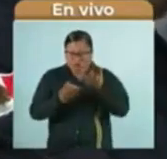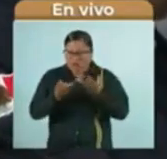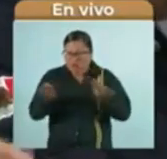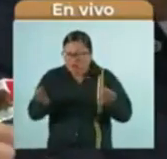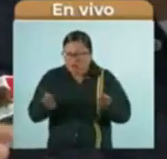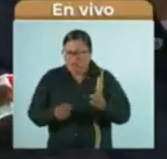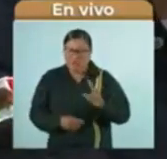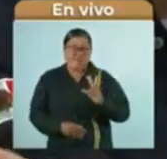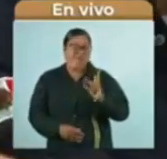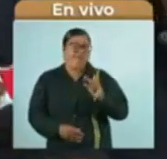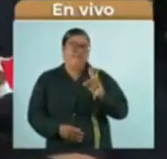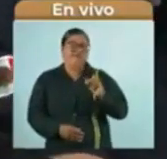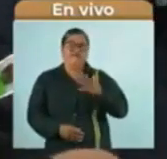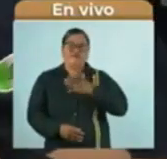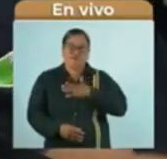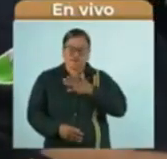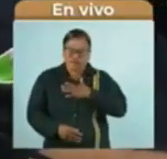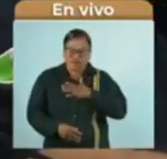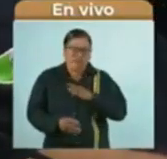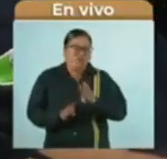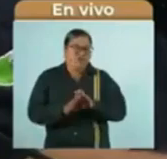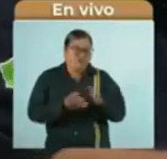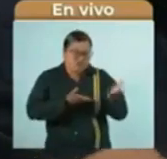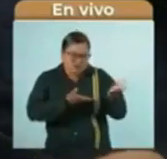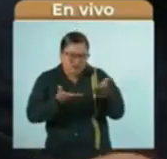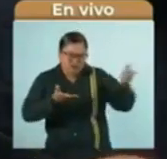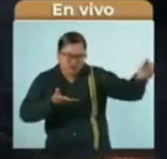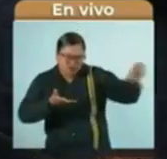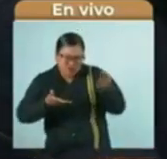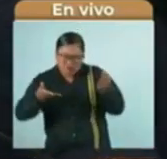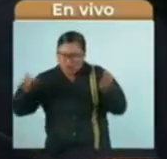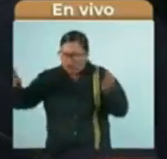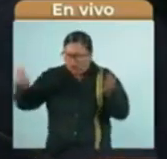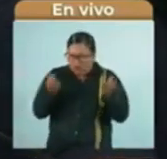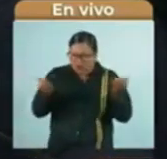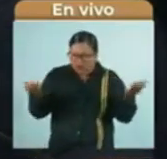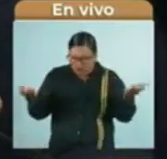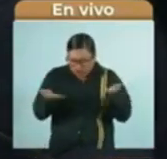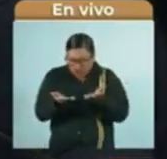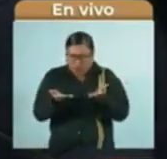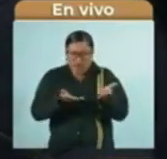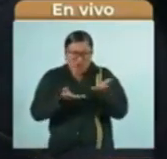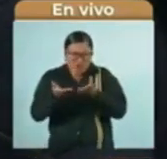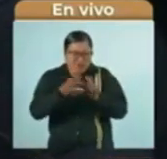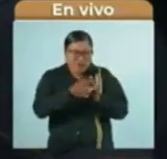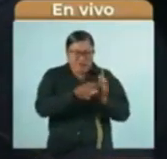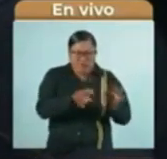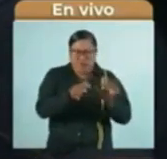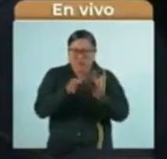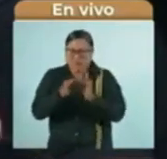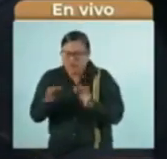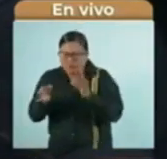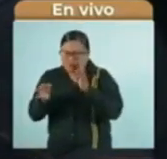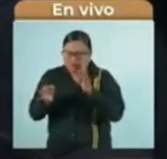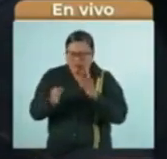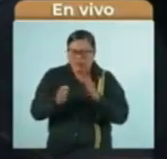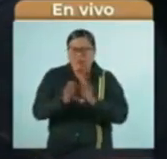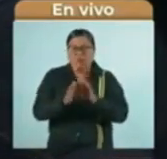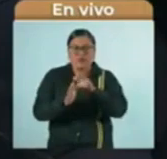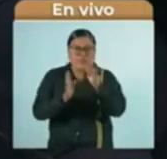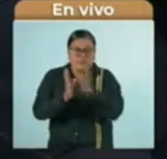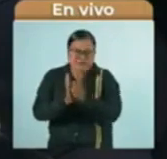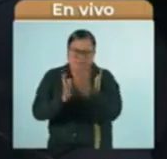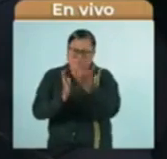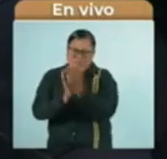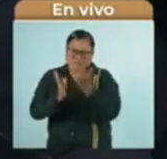no nosotros hacemos todo lo posible generamos las condiciones se les explica social técnica legalmente